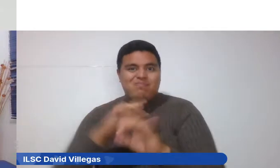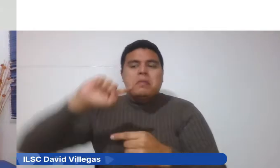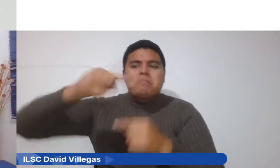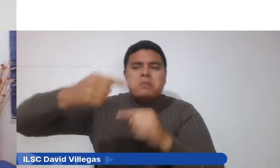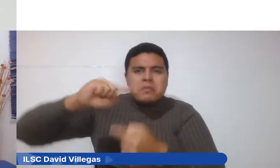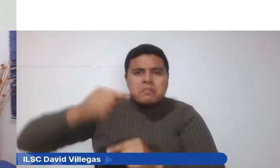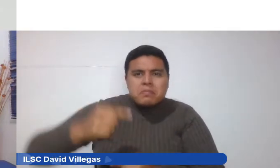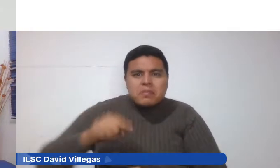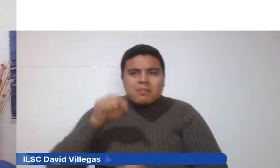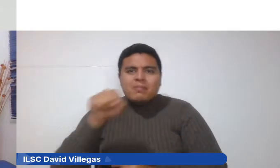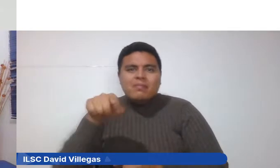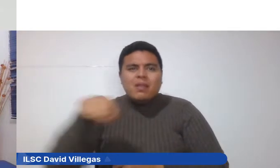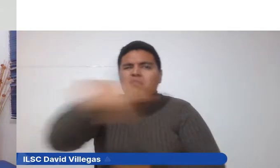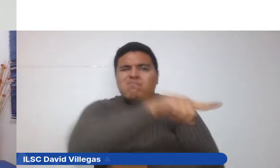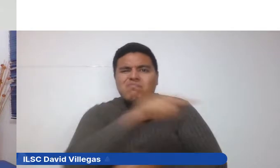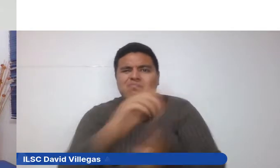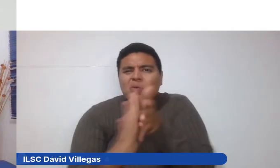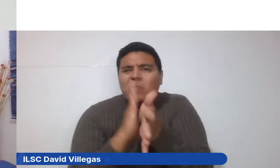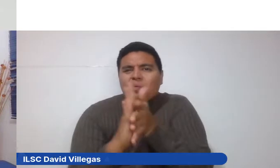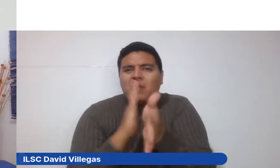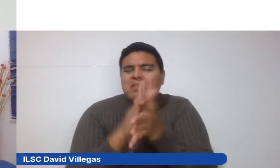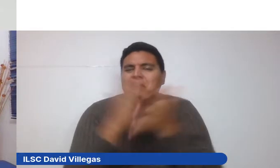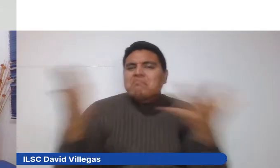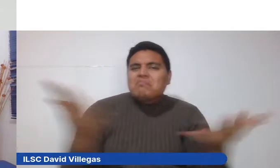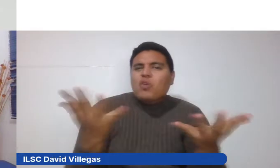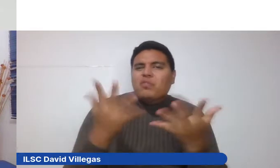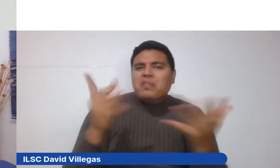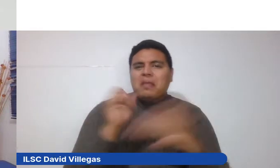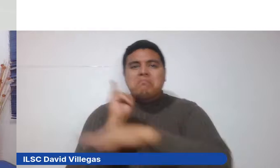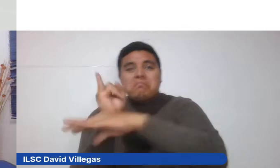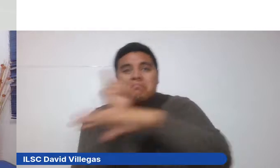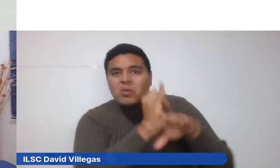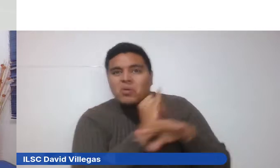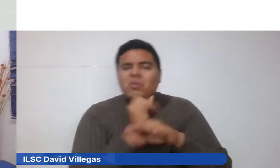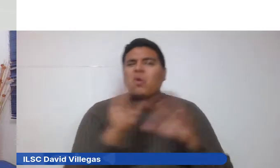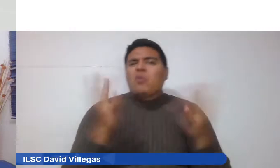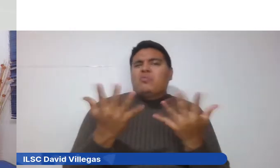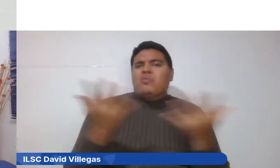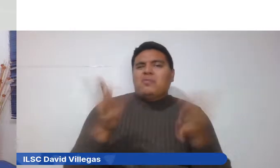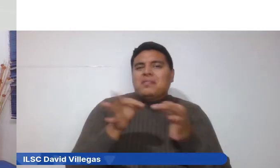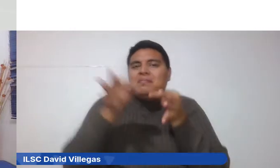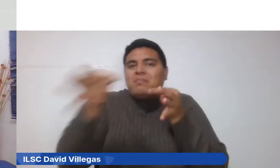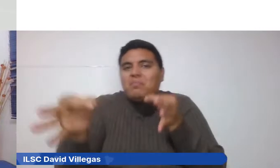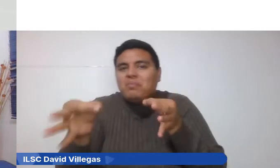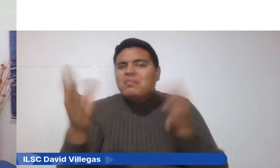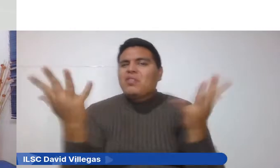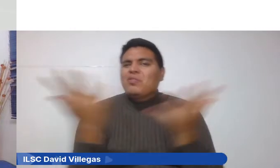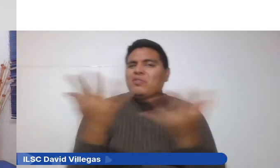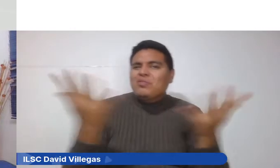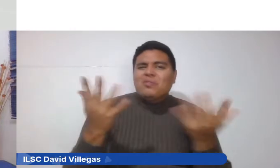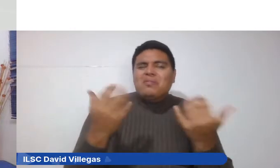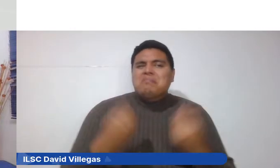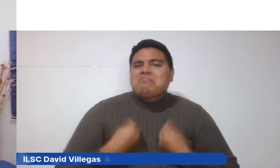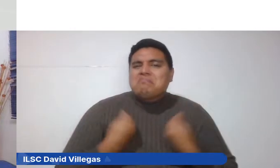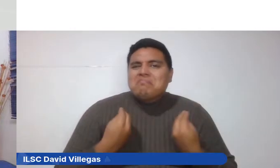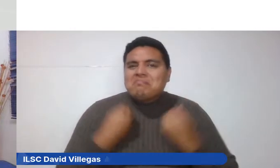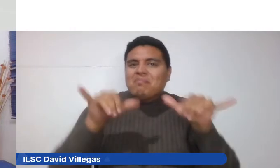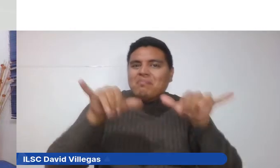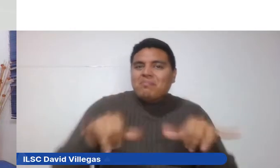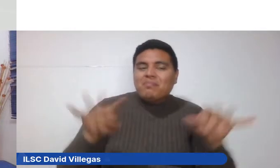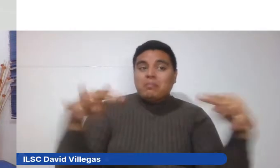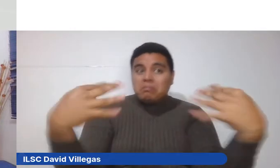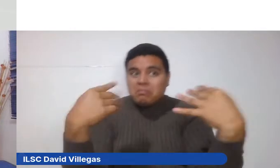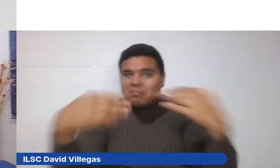están conectando o sencillamente desde qué municipio se están conectando el día de hoy y aquí en vivo también. Recuerden que este programa